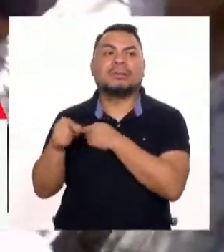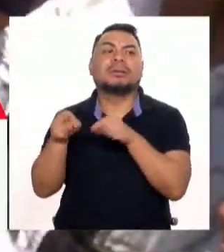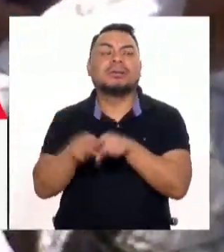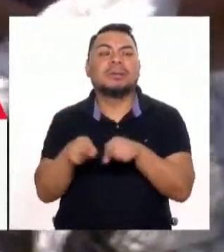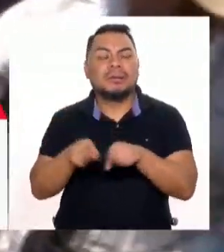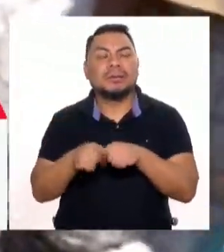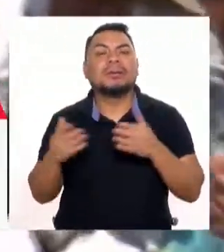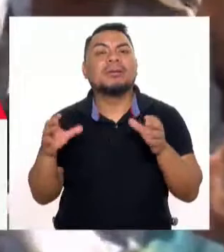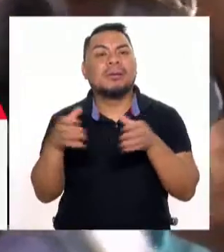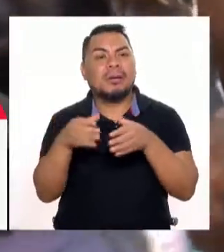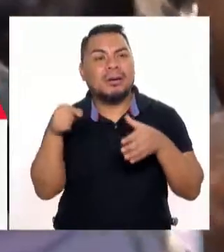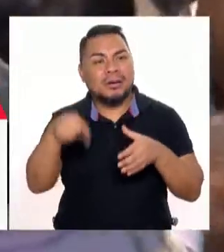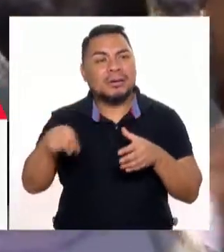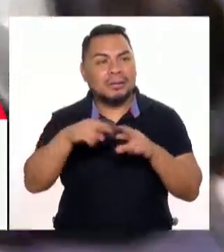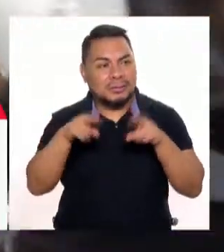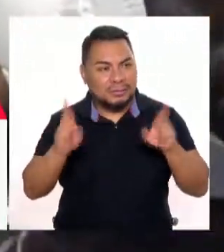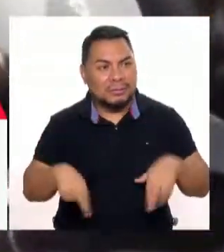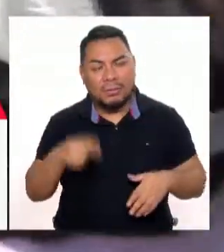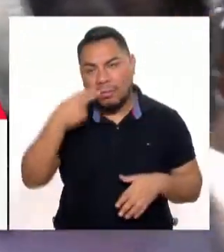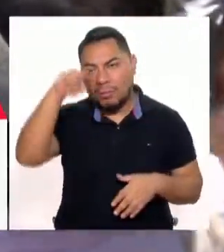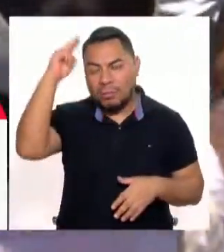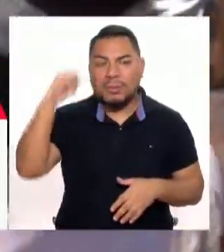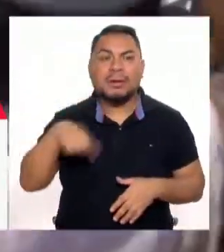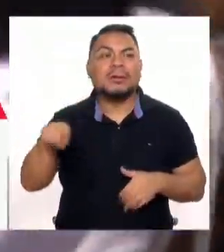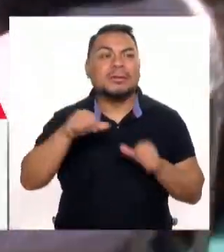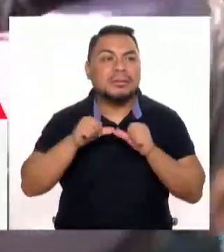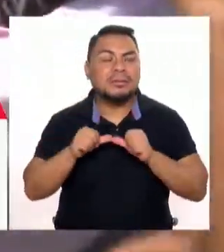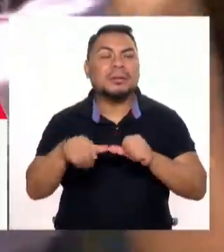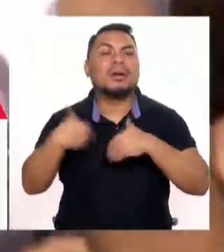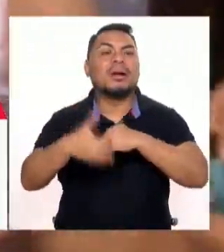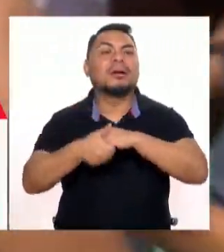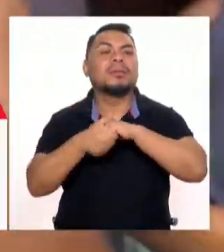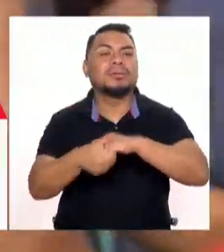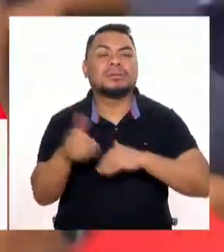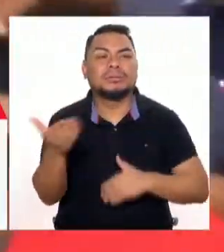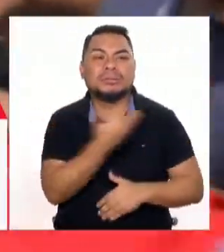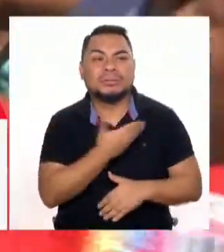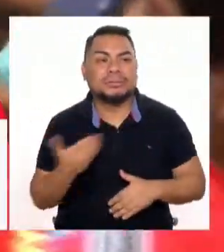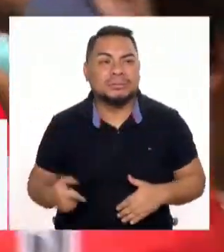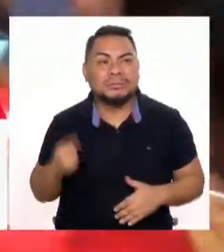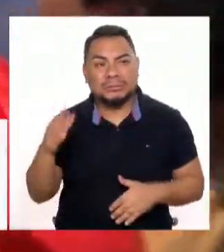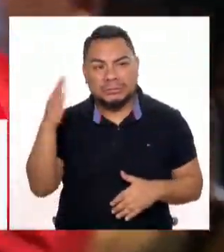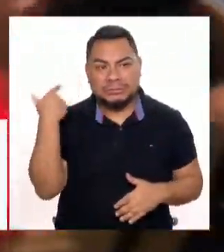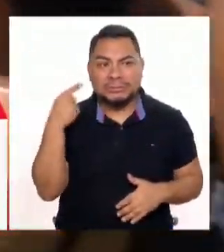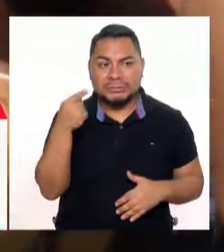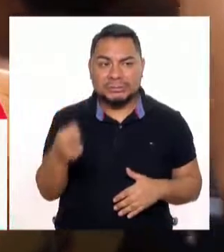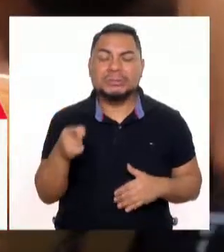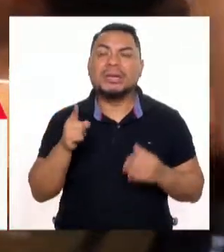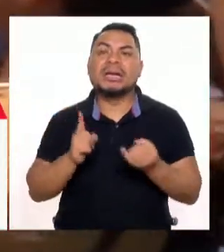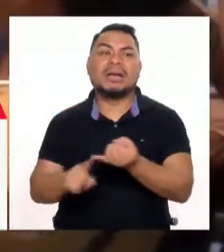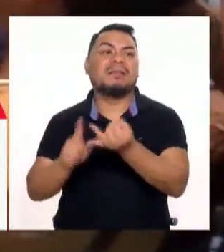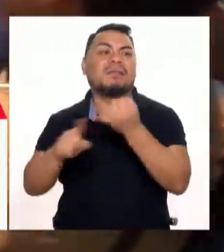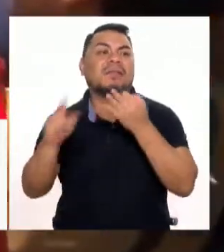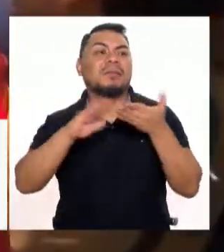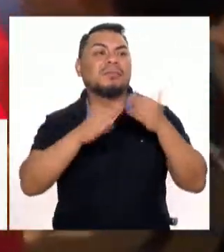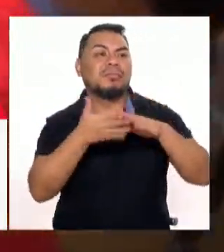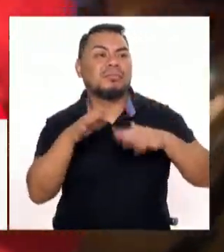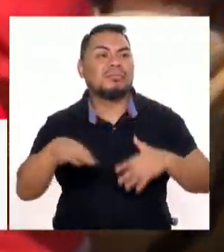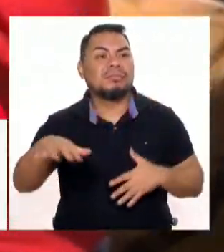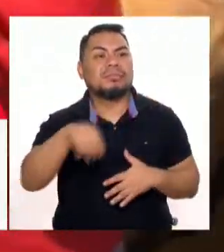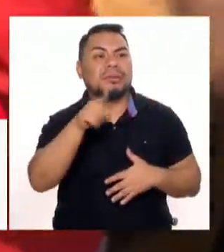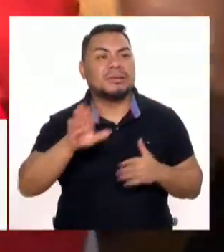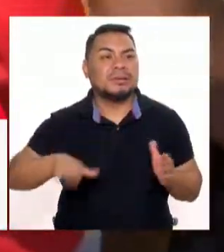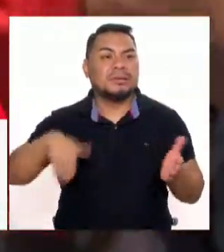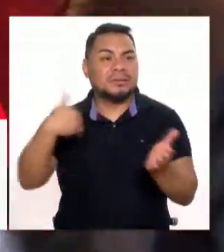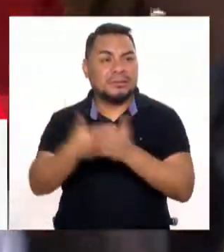el legislativo por la región huánuco continúa el saludo de la presidenta Dina boluarte a los diferentes pobladores que